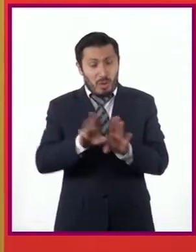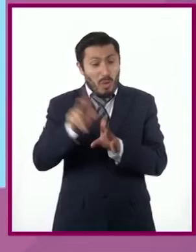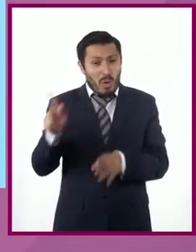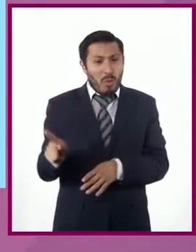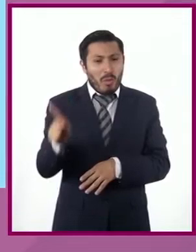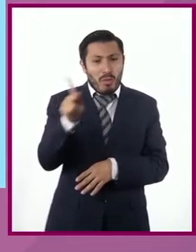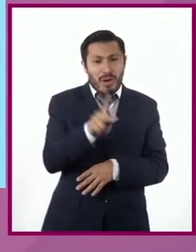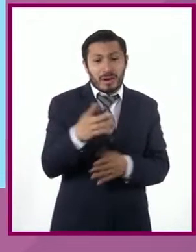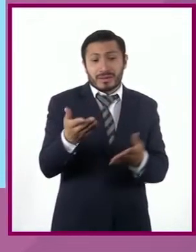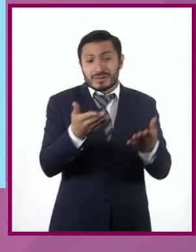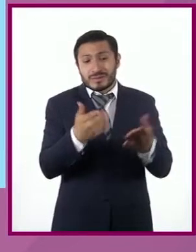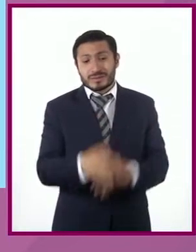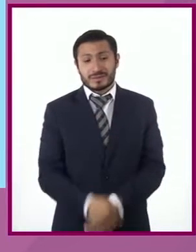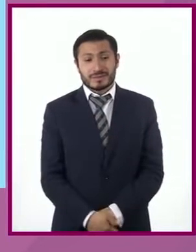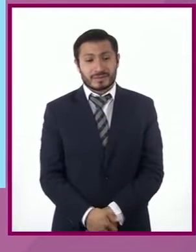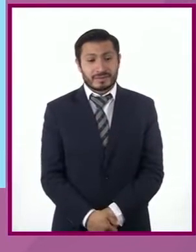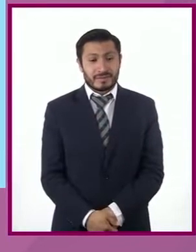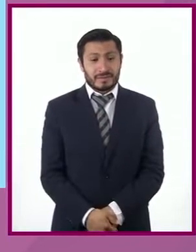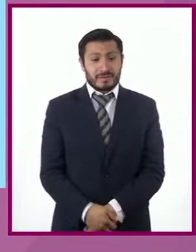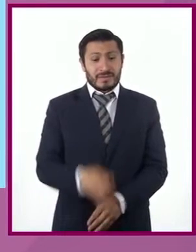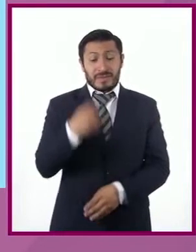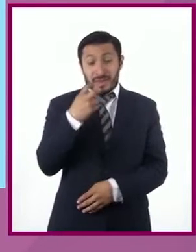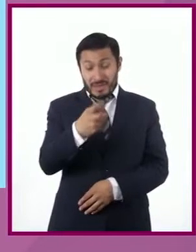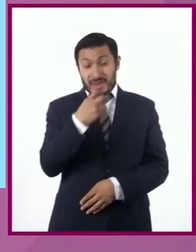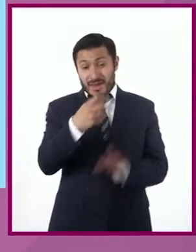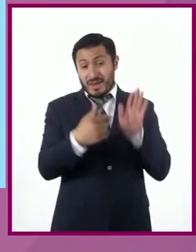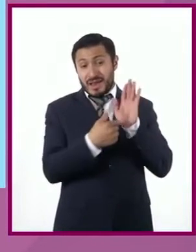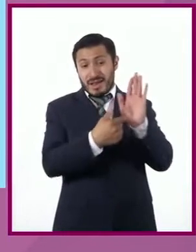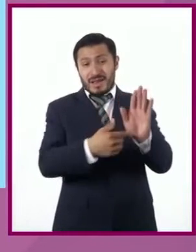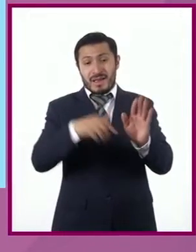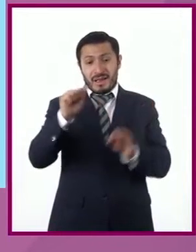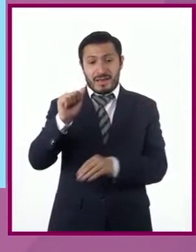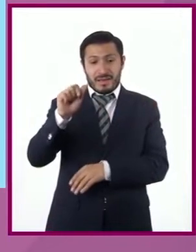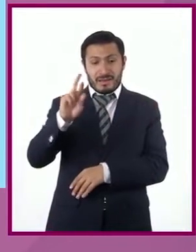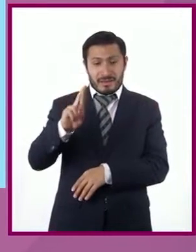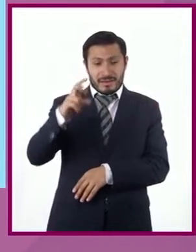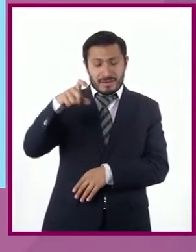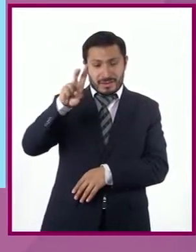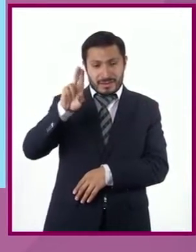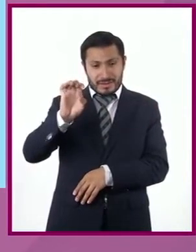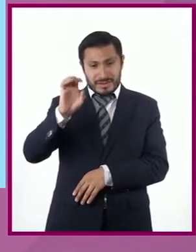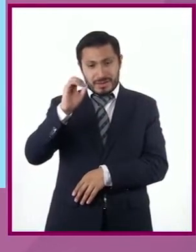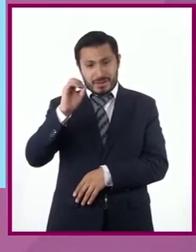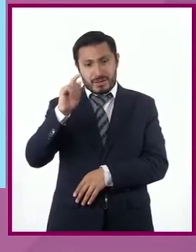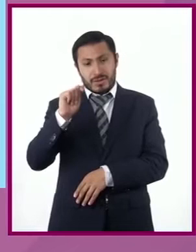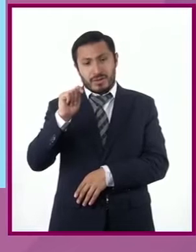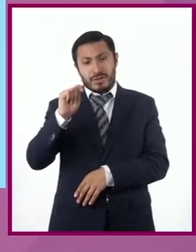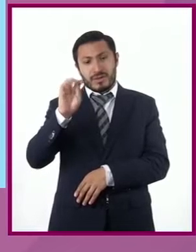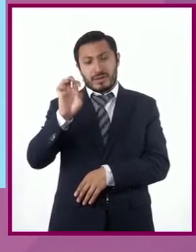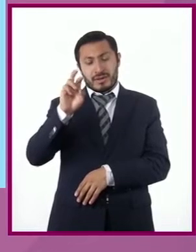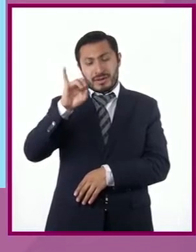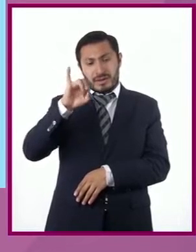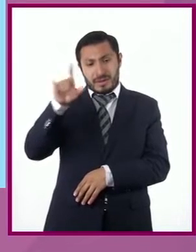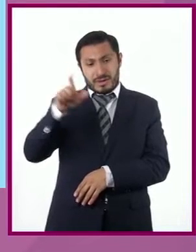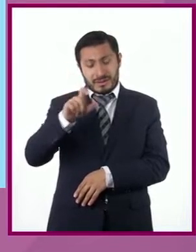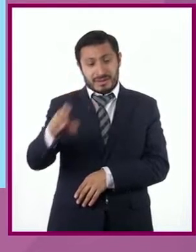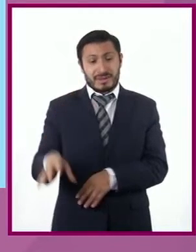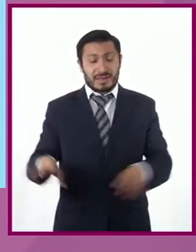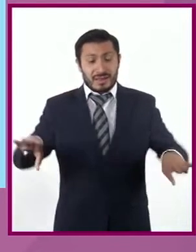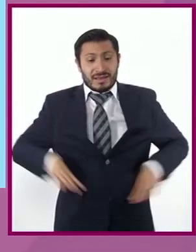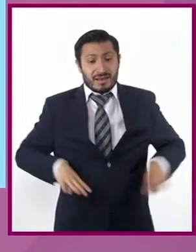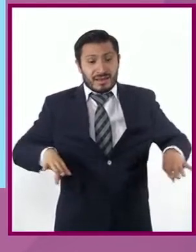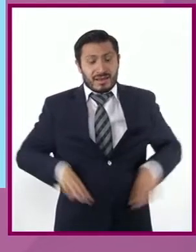esto? Ese fósil le pertenece a Archaeopteryx, un ave que tenía también características de